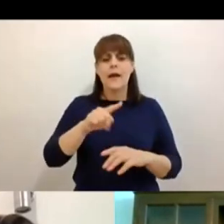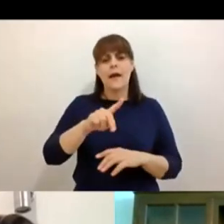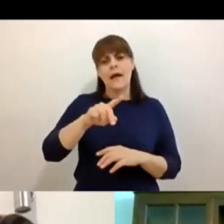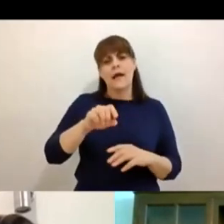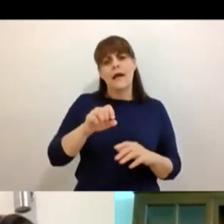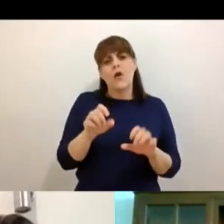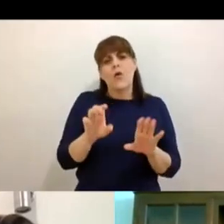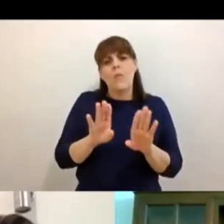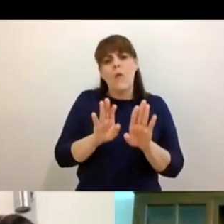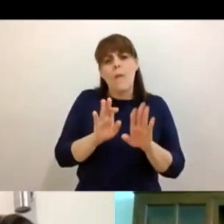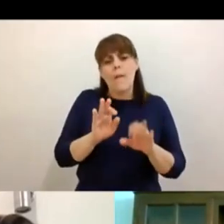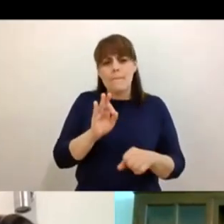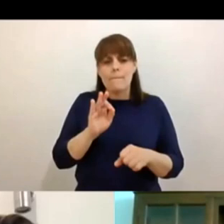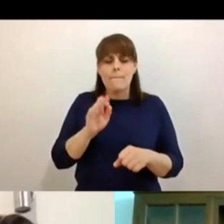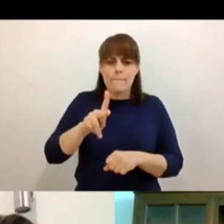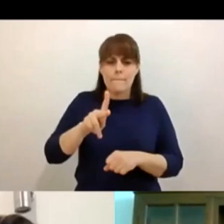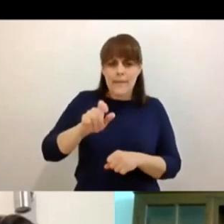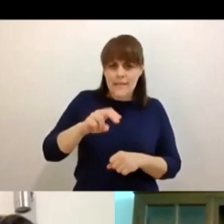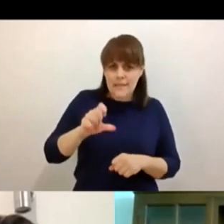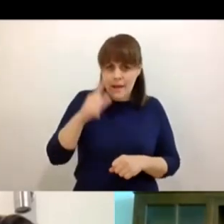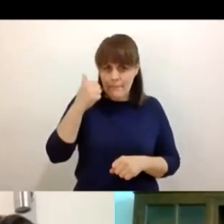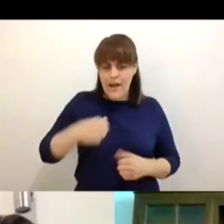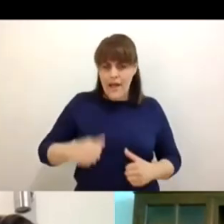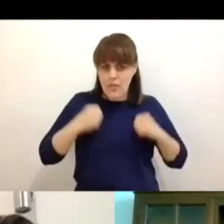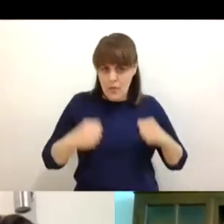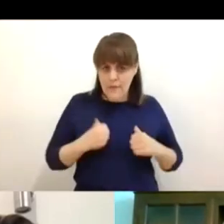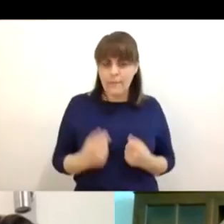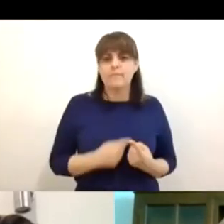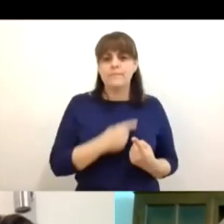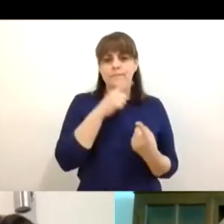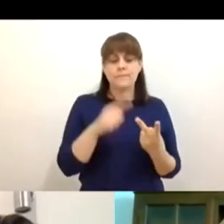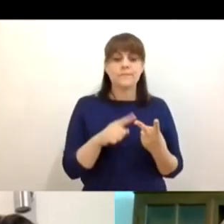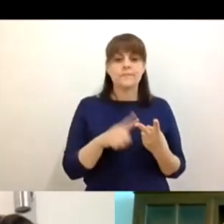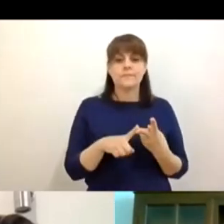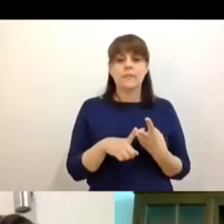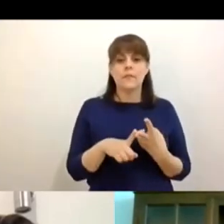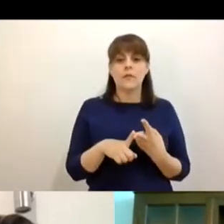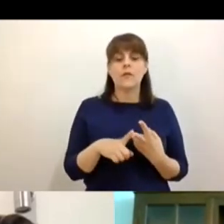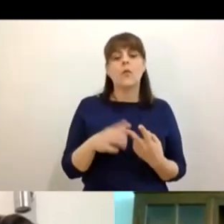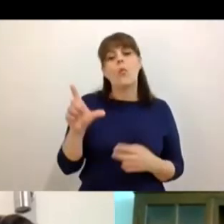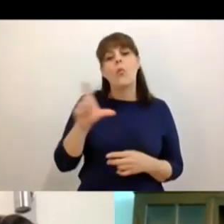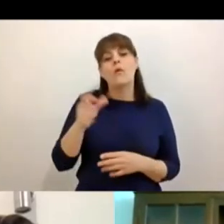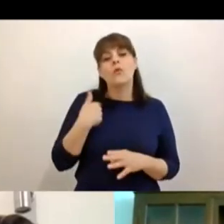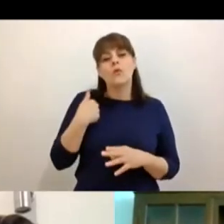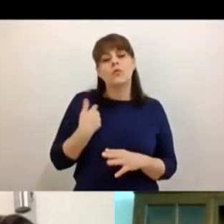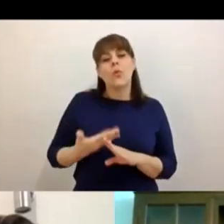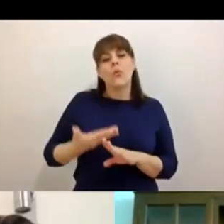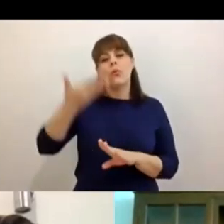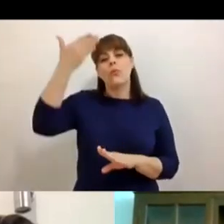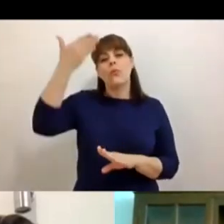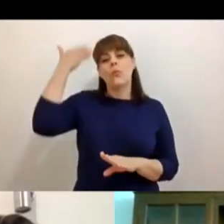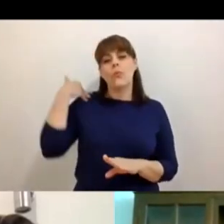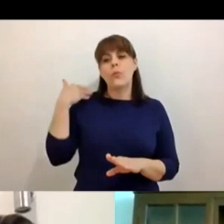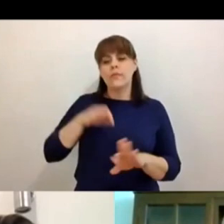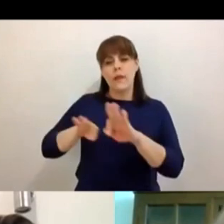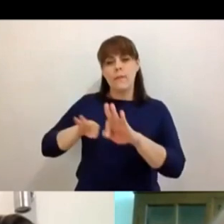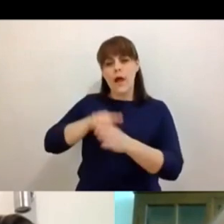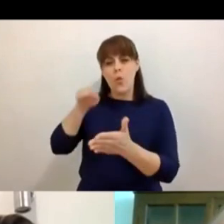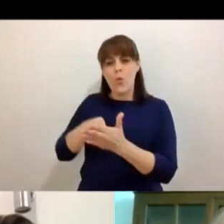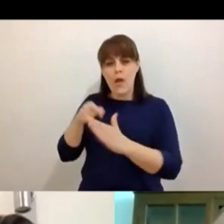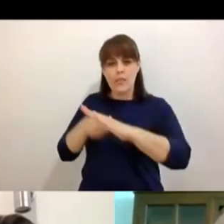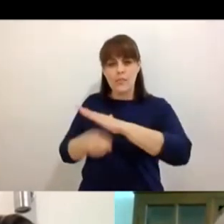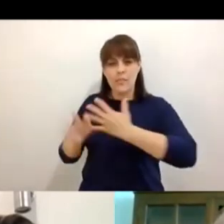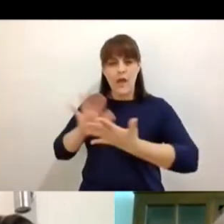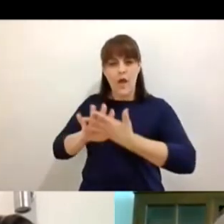de los ingredientes. He aprendido en el transcurso de la vida, desde que estuve yo en las épocas de correccional de menores, pasando por los